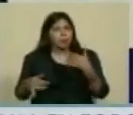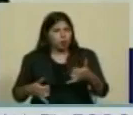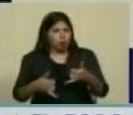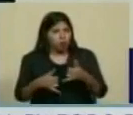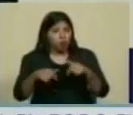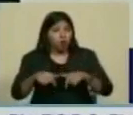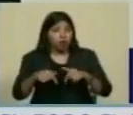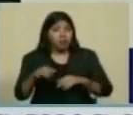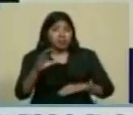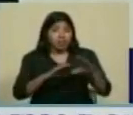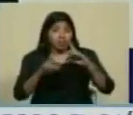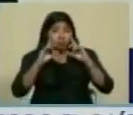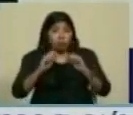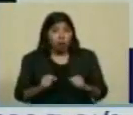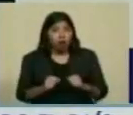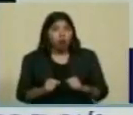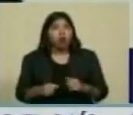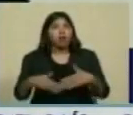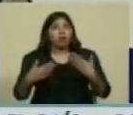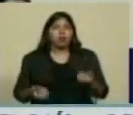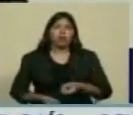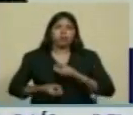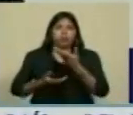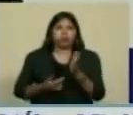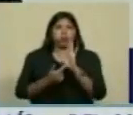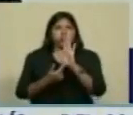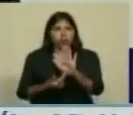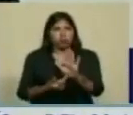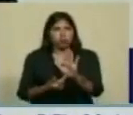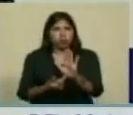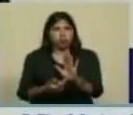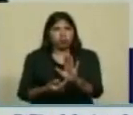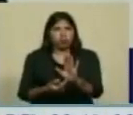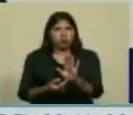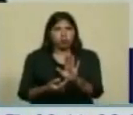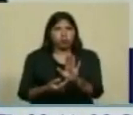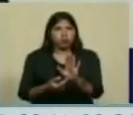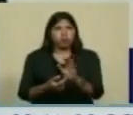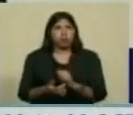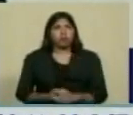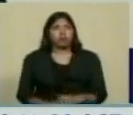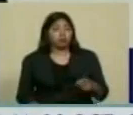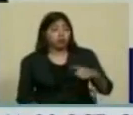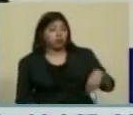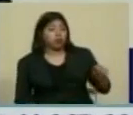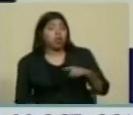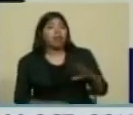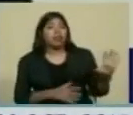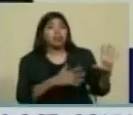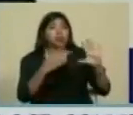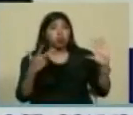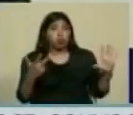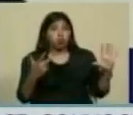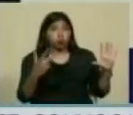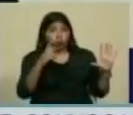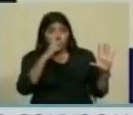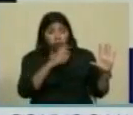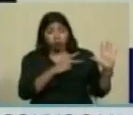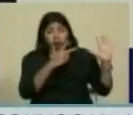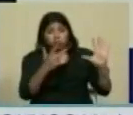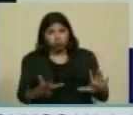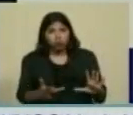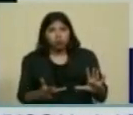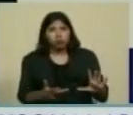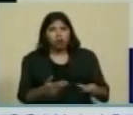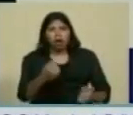feria, van a poder expresar todo lo que en revolución, porque son 18 años que se ha dado todo un